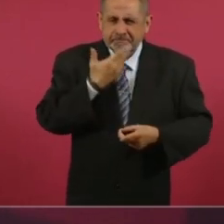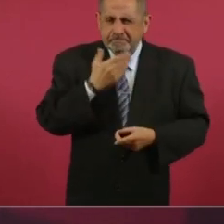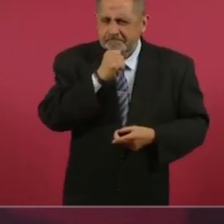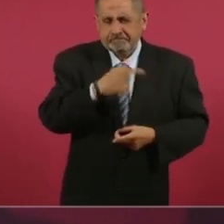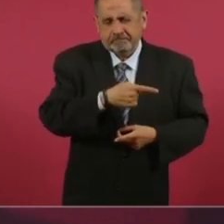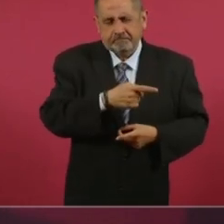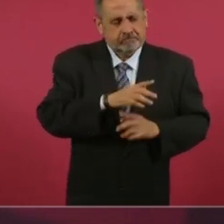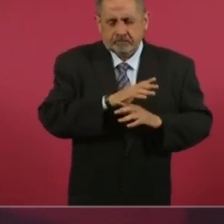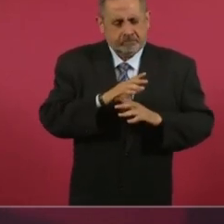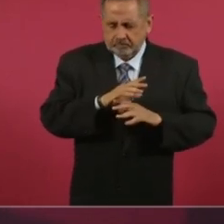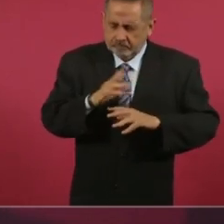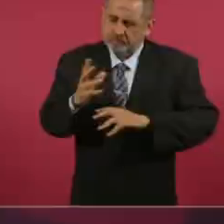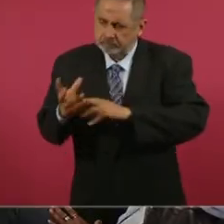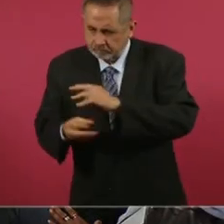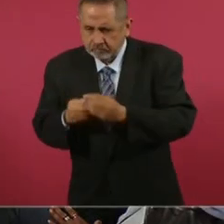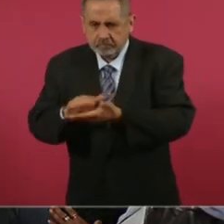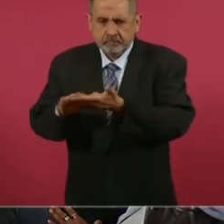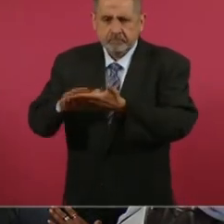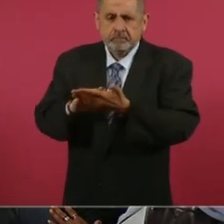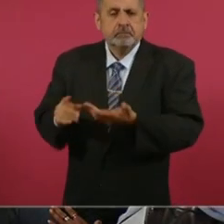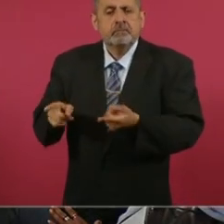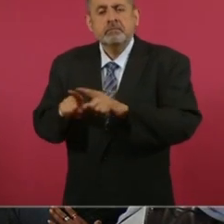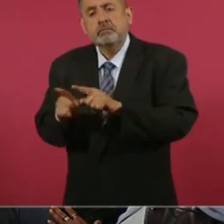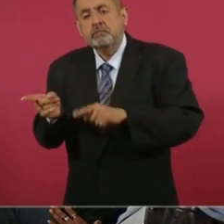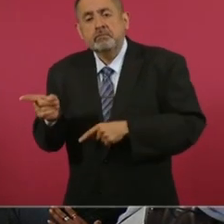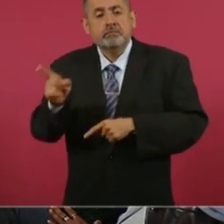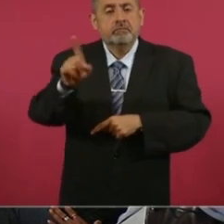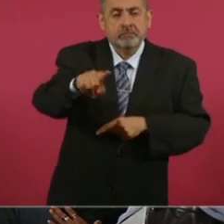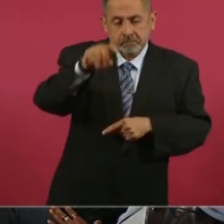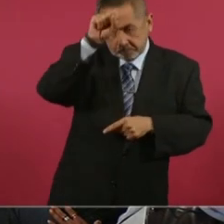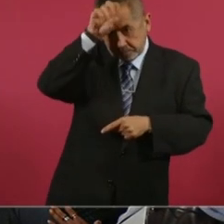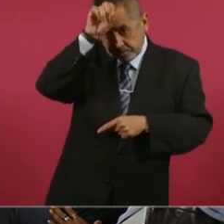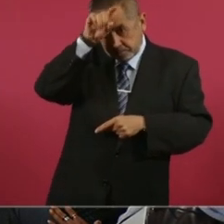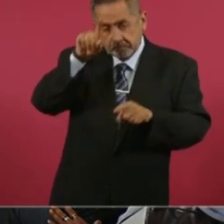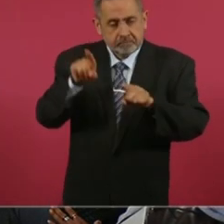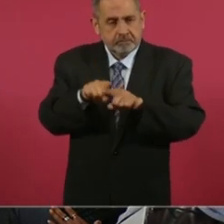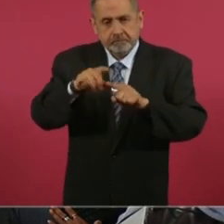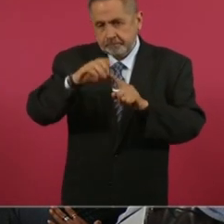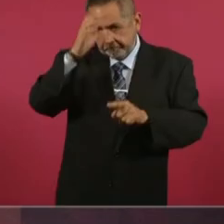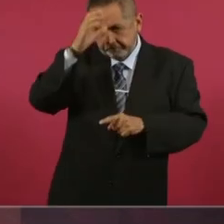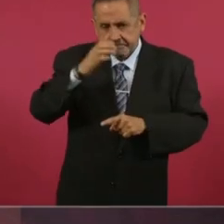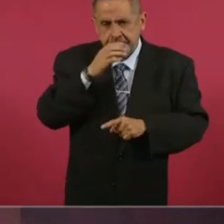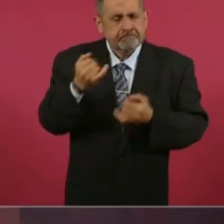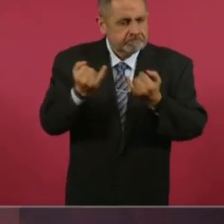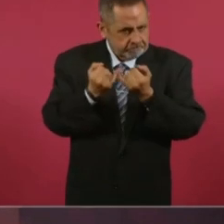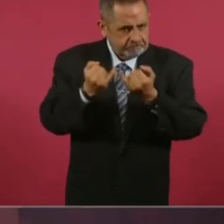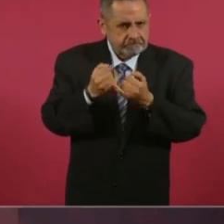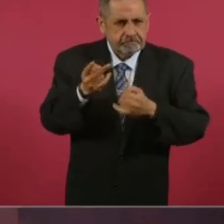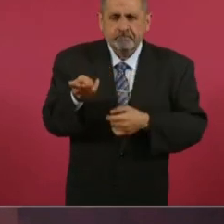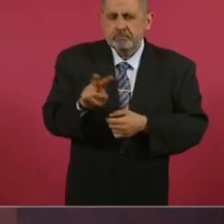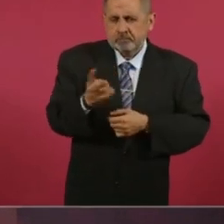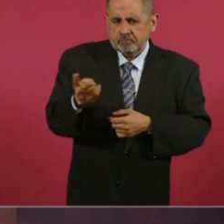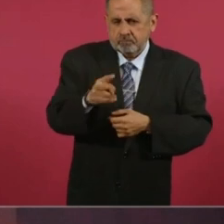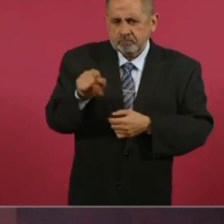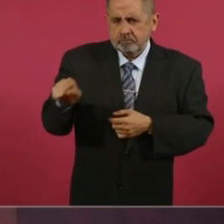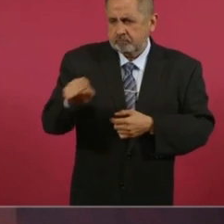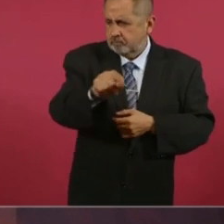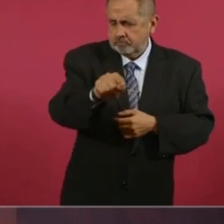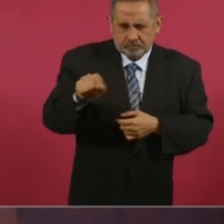Y lo mismo en la otra mina de Coahuila, en los dos casos